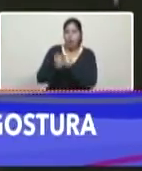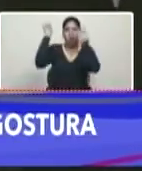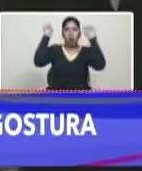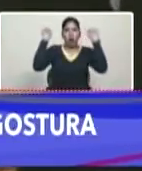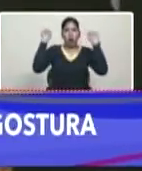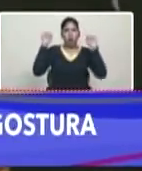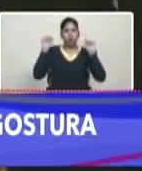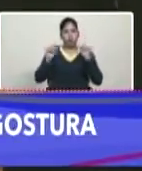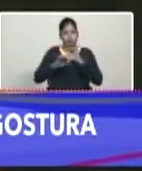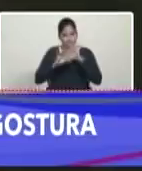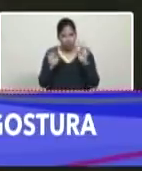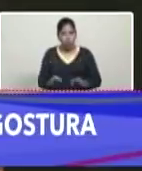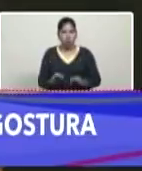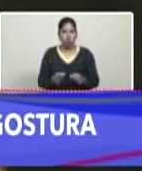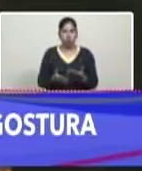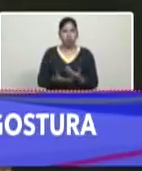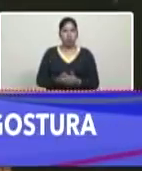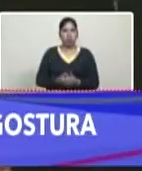caminos.